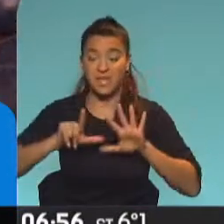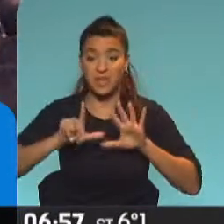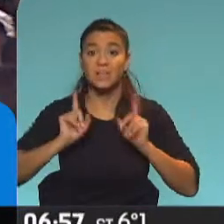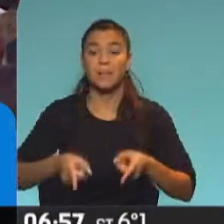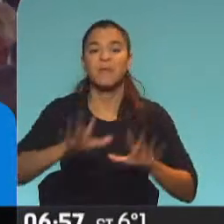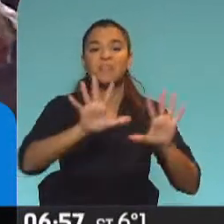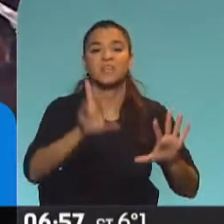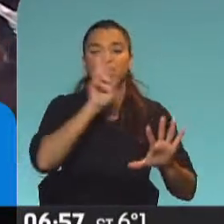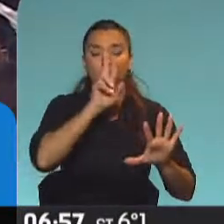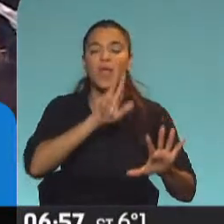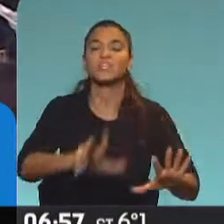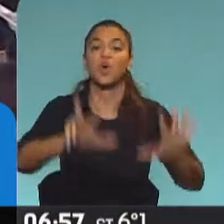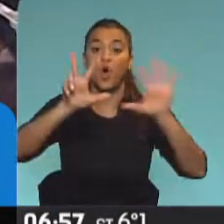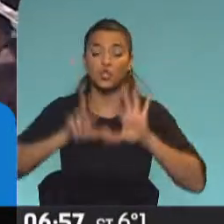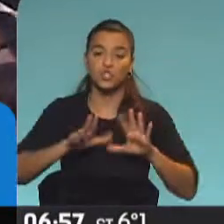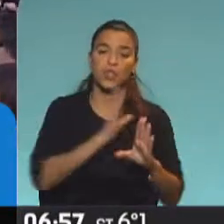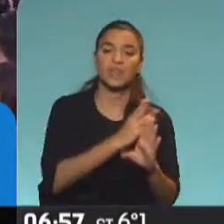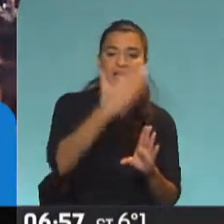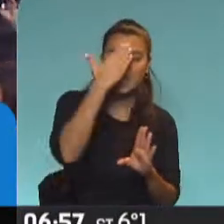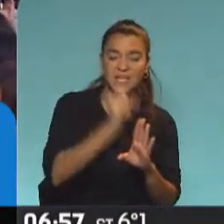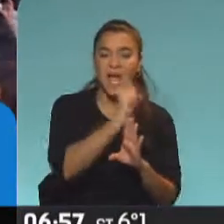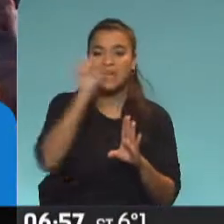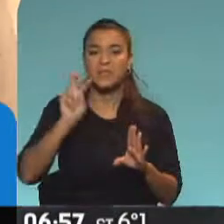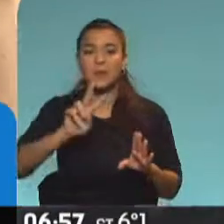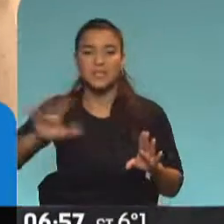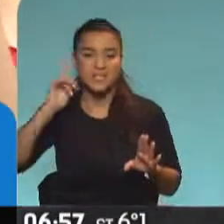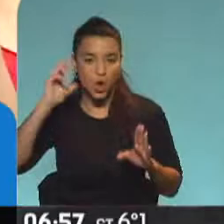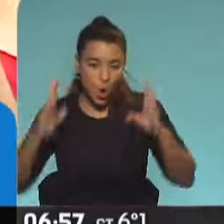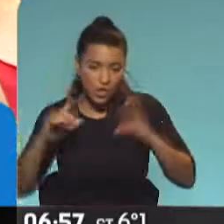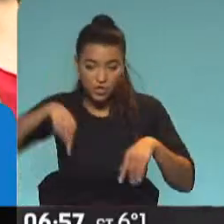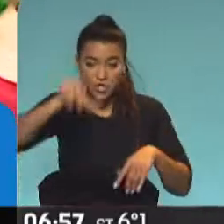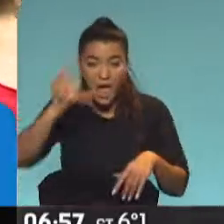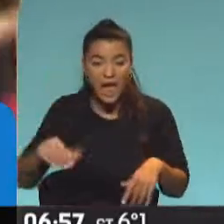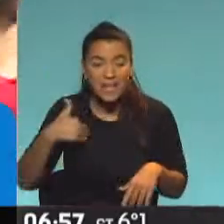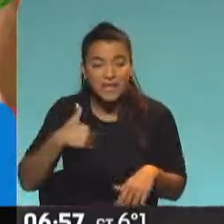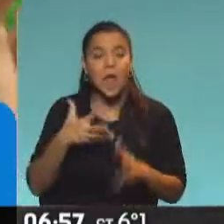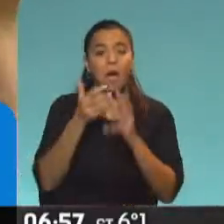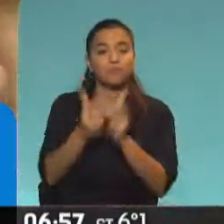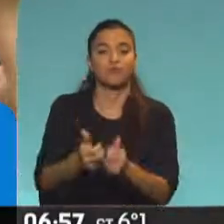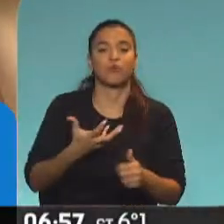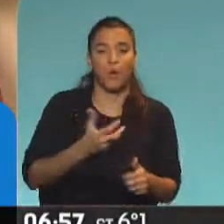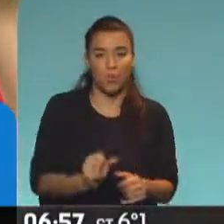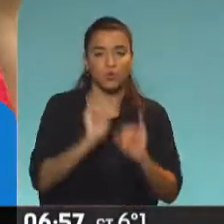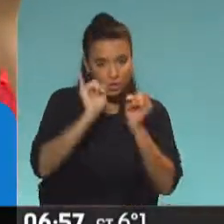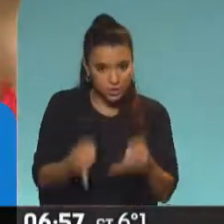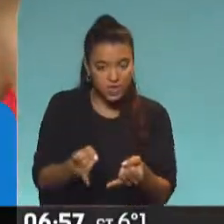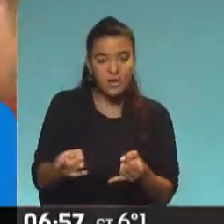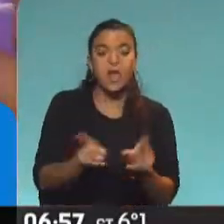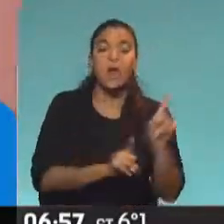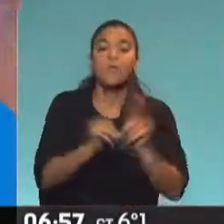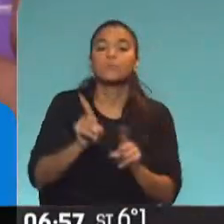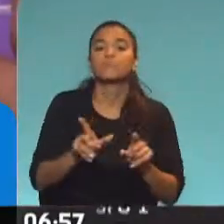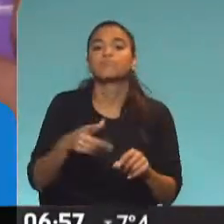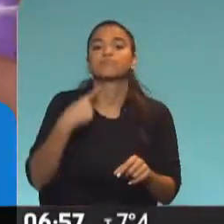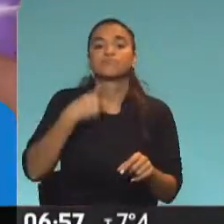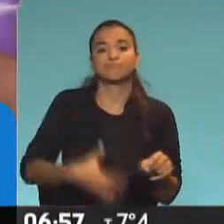10 mujeres de entre 15 y 25 años en la República Argentina avalan el aborto en casos de embarazos